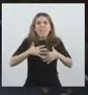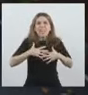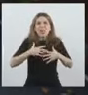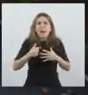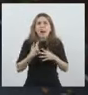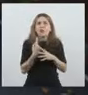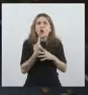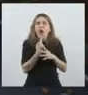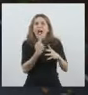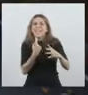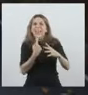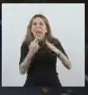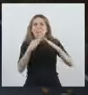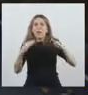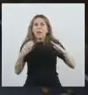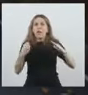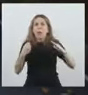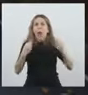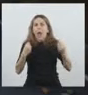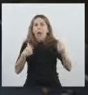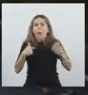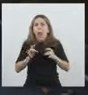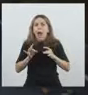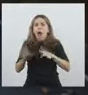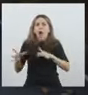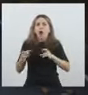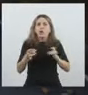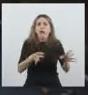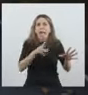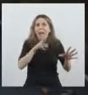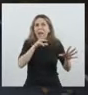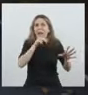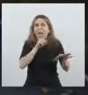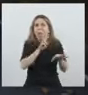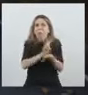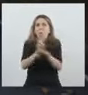solo para cortar la cadena de transmisión y cuidar a